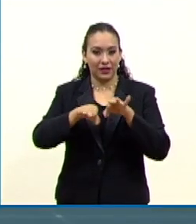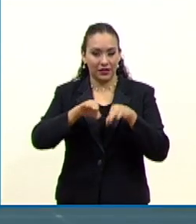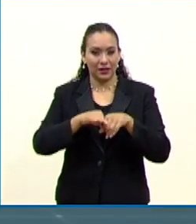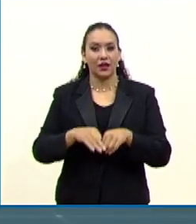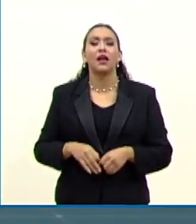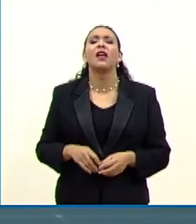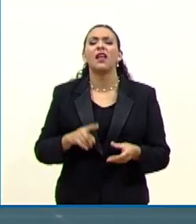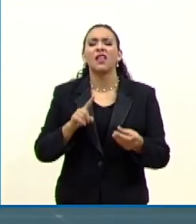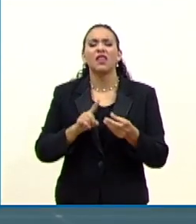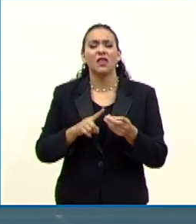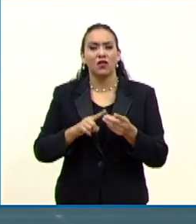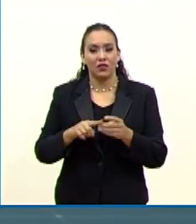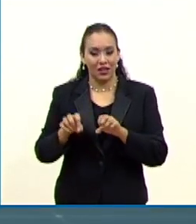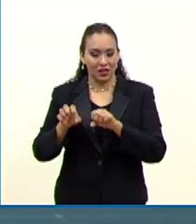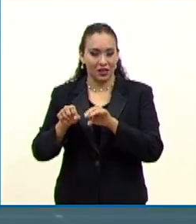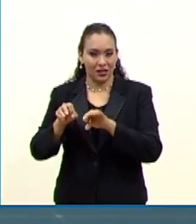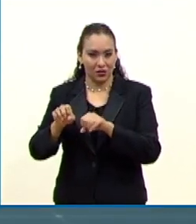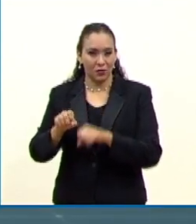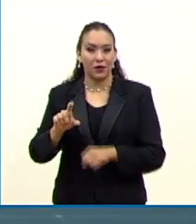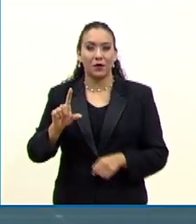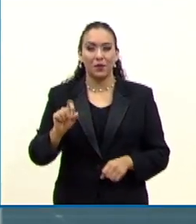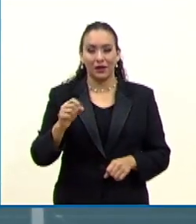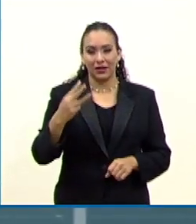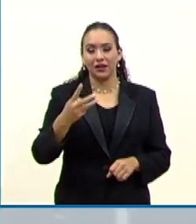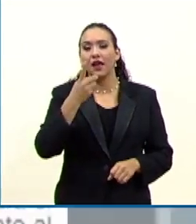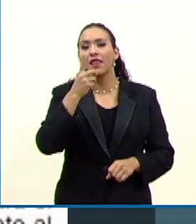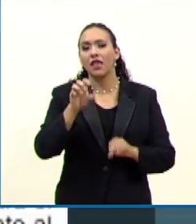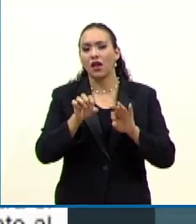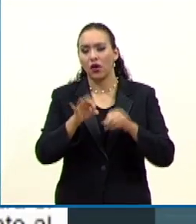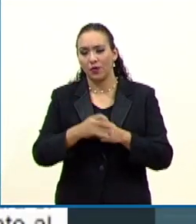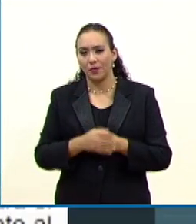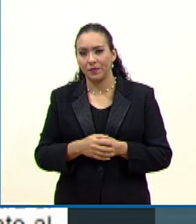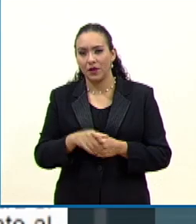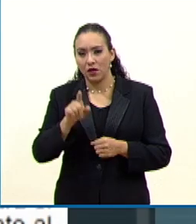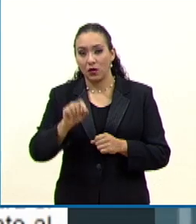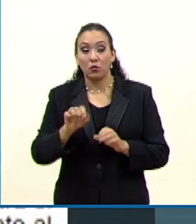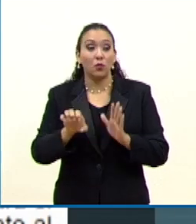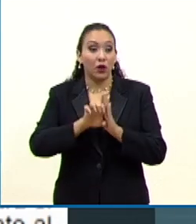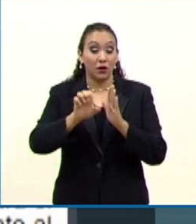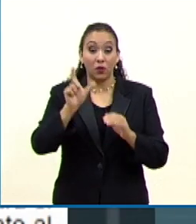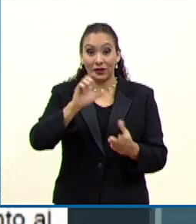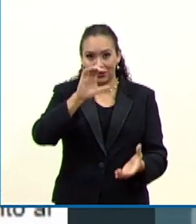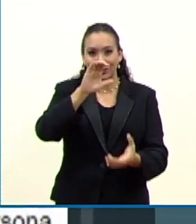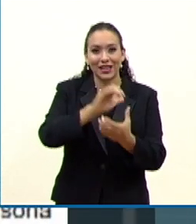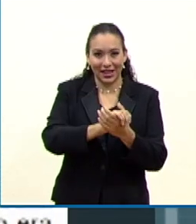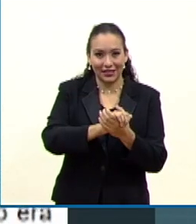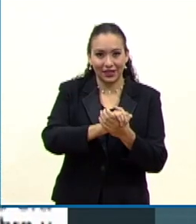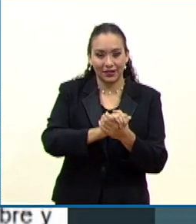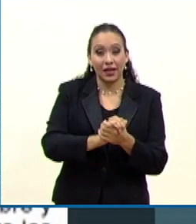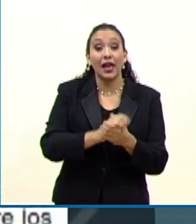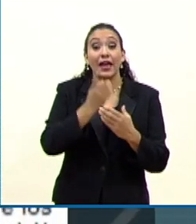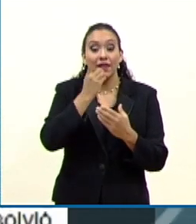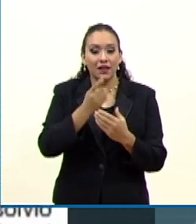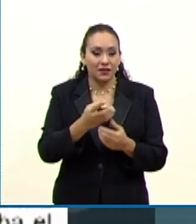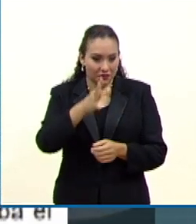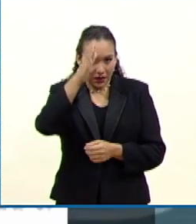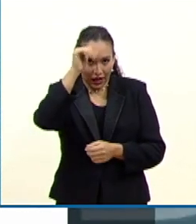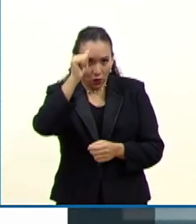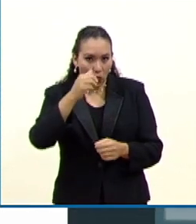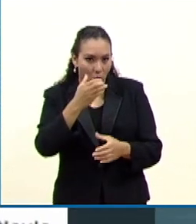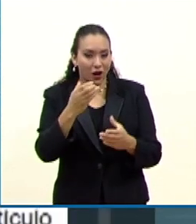del 21º circuito, el cual determinó que en una sociedad conyugal los bienes deben durar hasta que uno